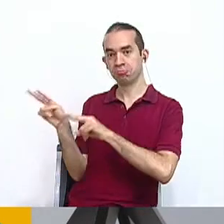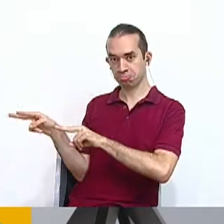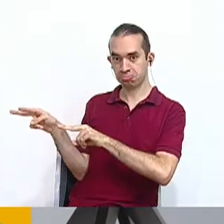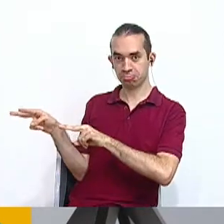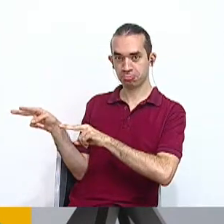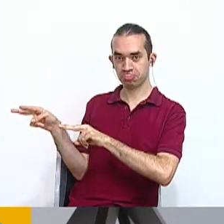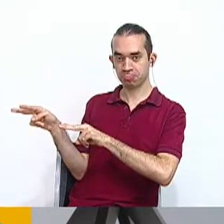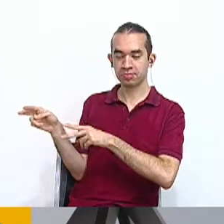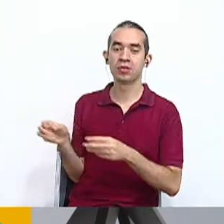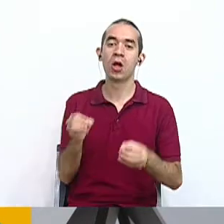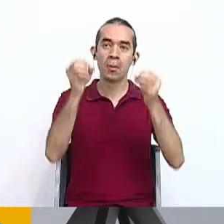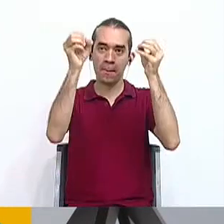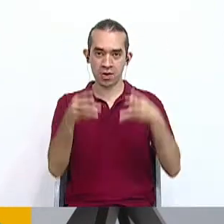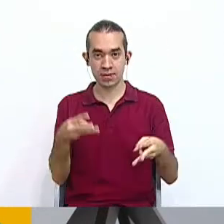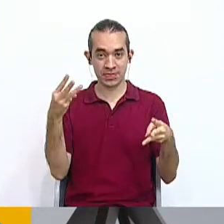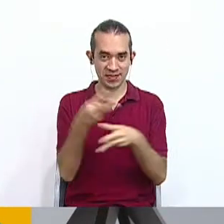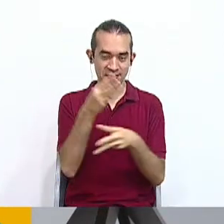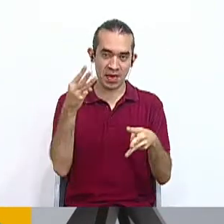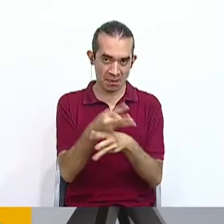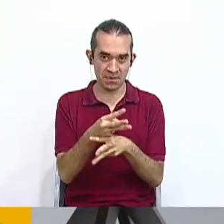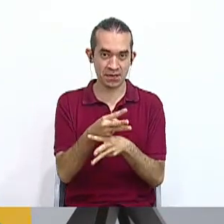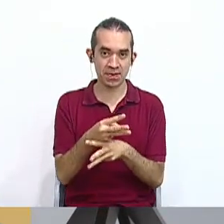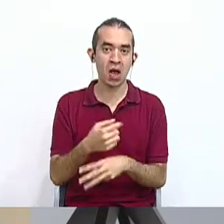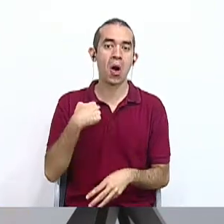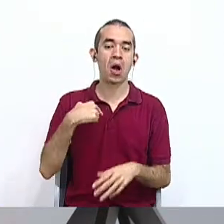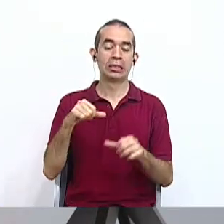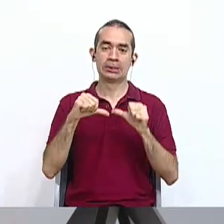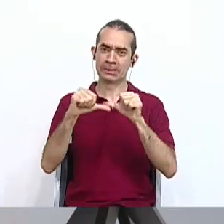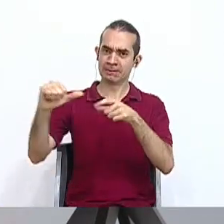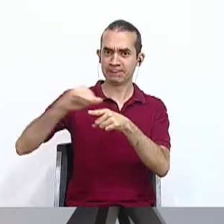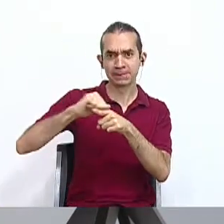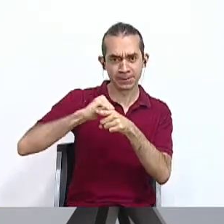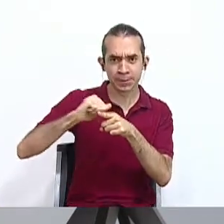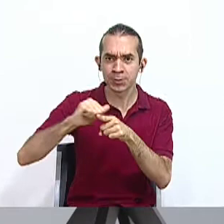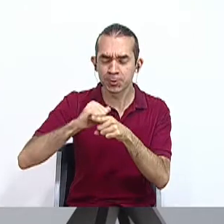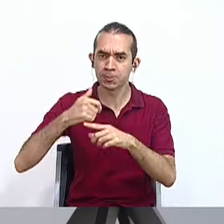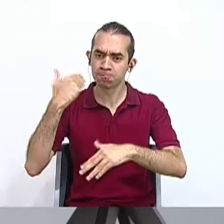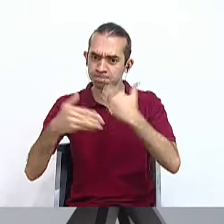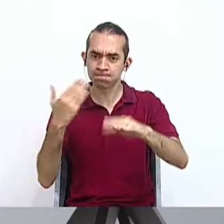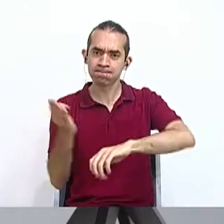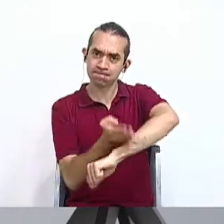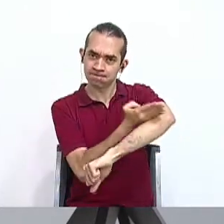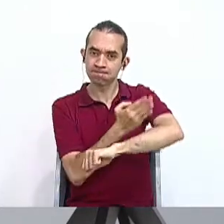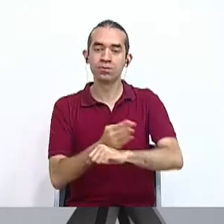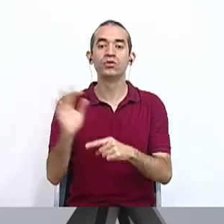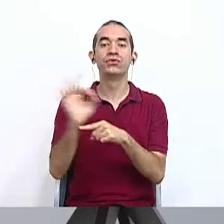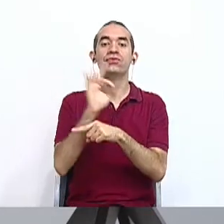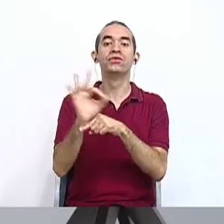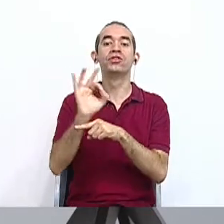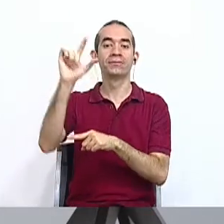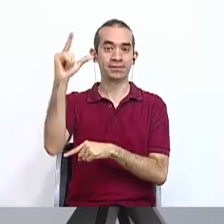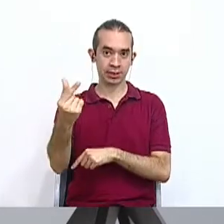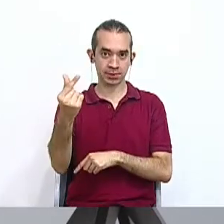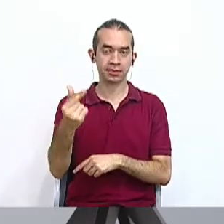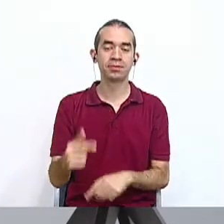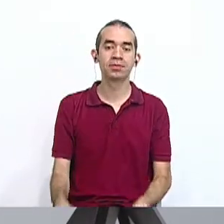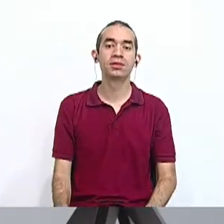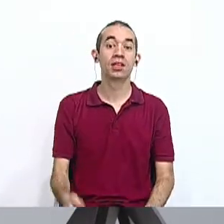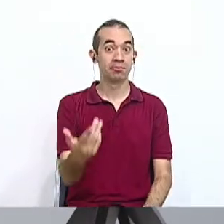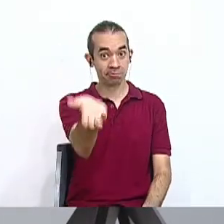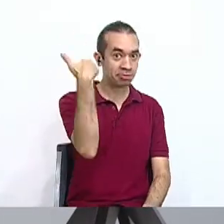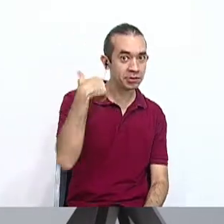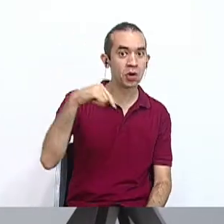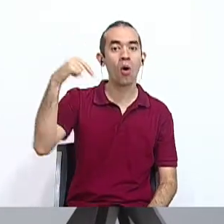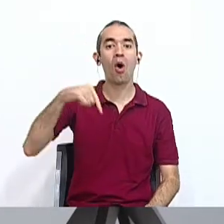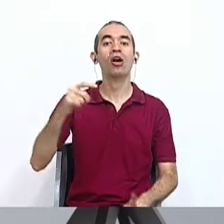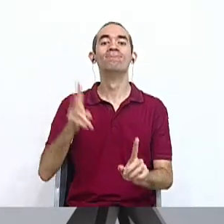su profe de matemática. Y hoy continuamos afianzando los conocimientos de la función logarítmica. Acompáñeme. El día de hoy vamos